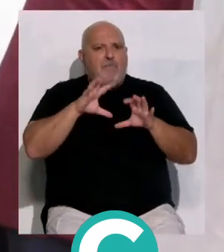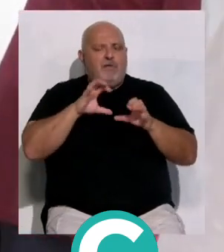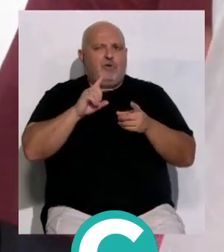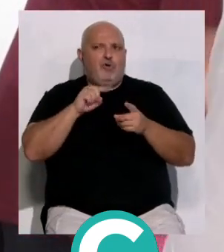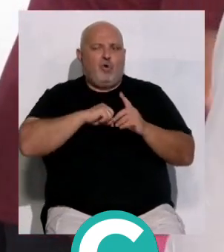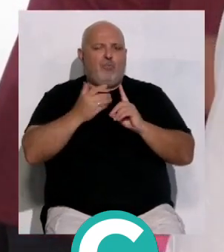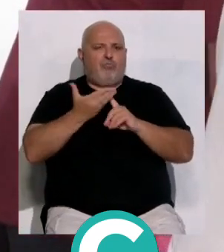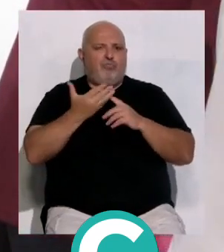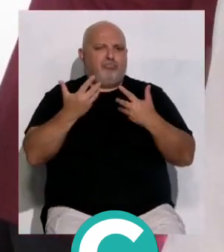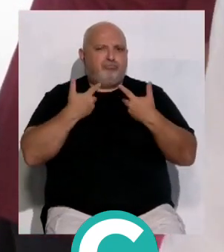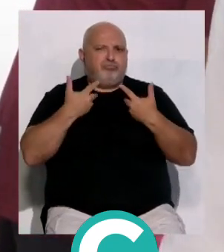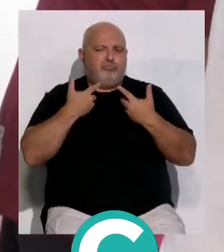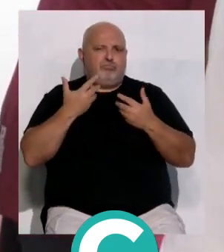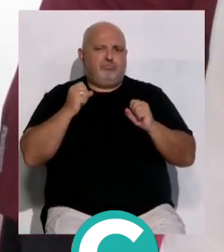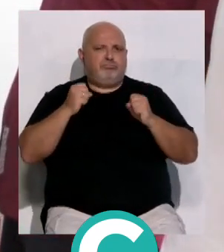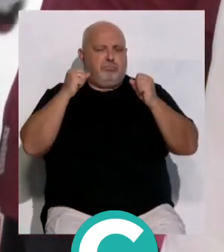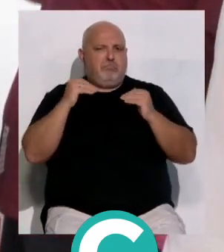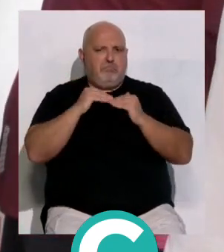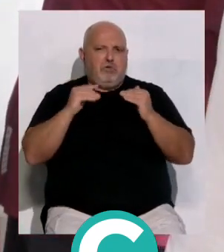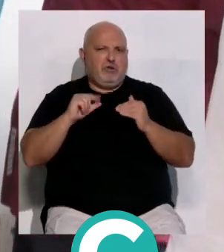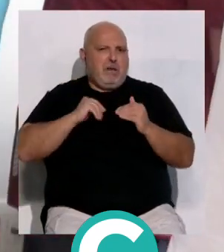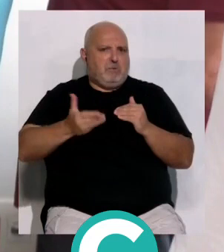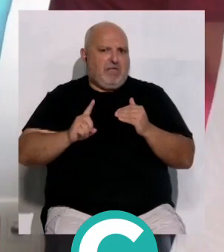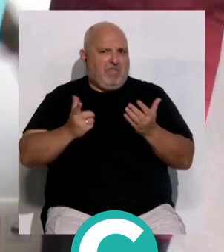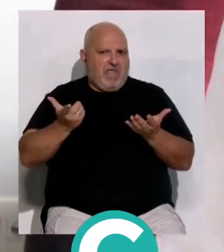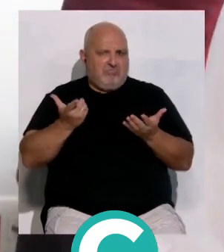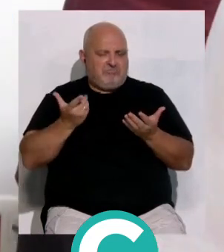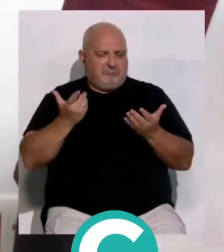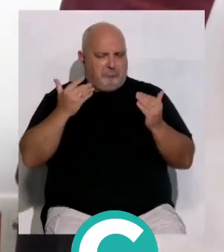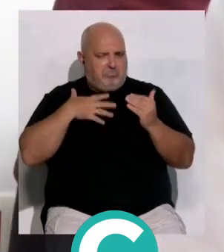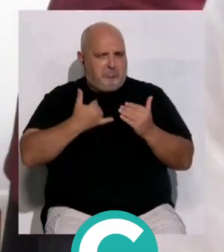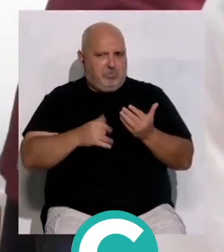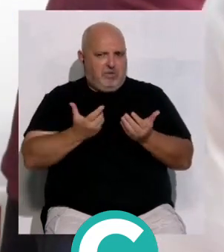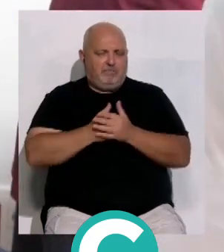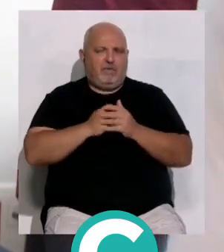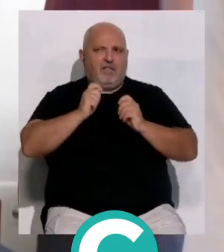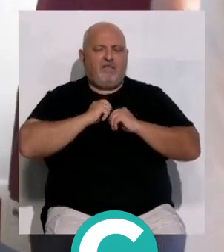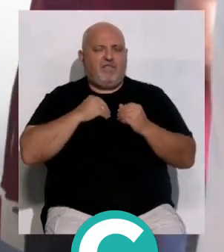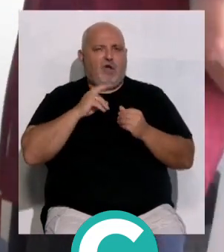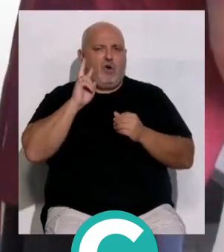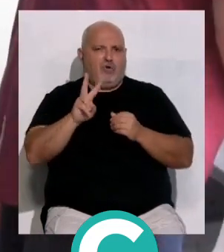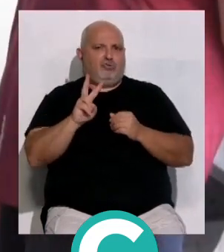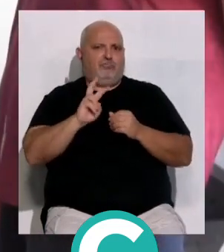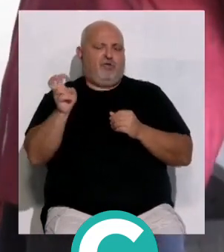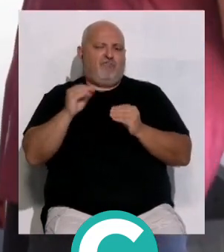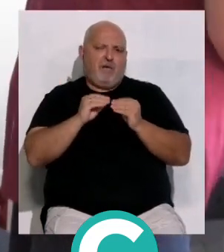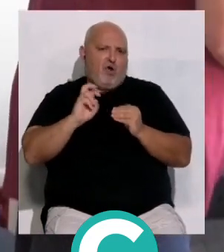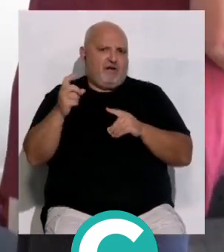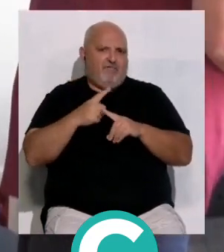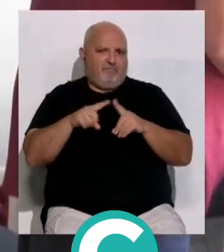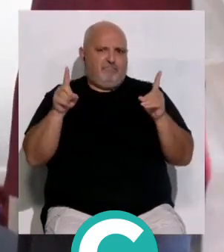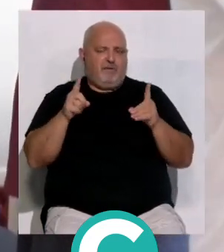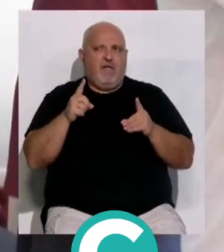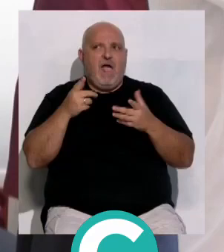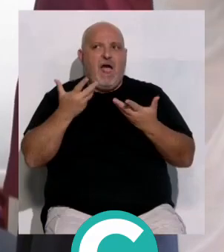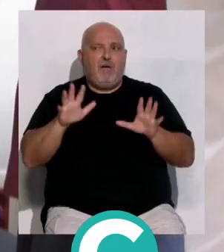que no alterarte por cosas que a lo mejor no tienen importancia. Entonces, pues te tomas la vida de otra forma. Yo creo que la ves de otra forma. Que